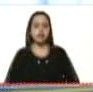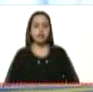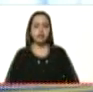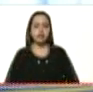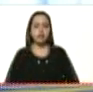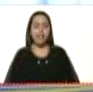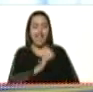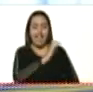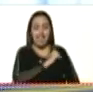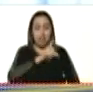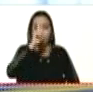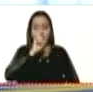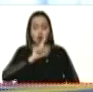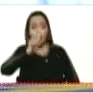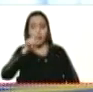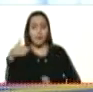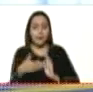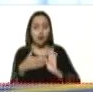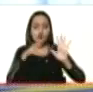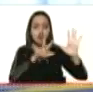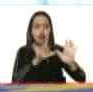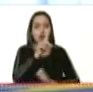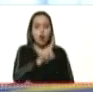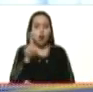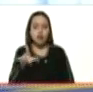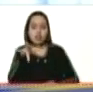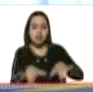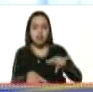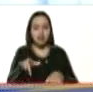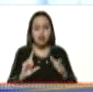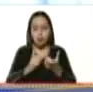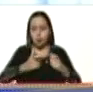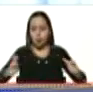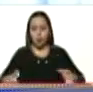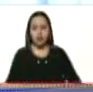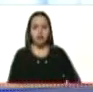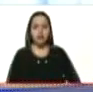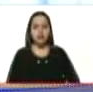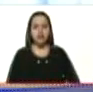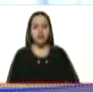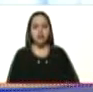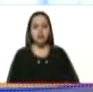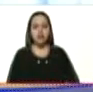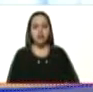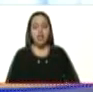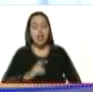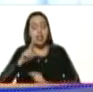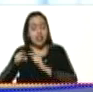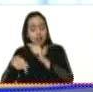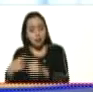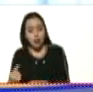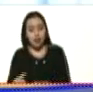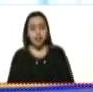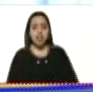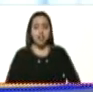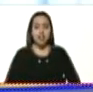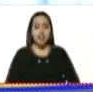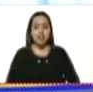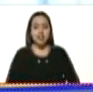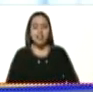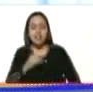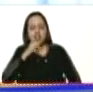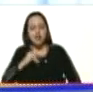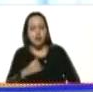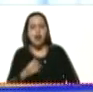de 1811, siendo secretario de gobierno, al enterarse que en Calabozo se repetía la escena de Valencia, esta